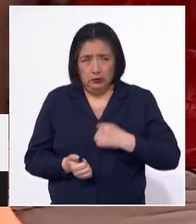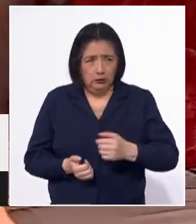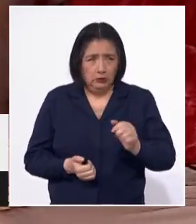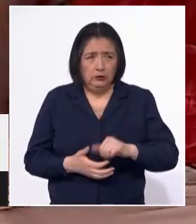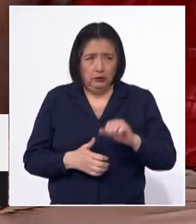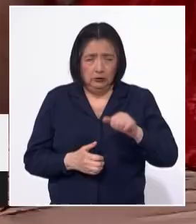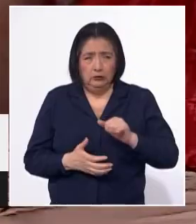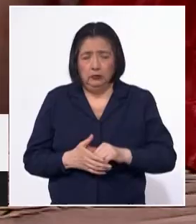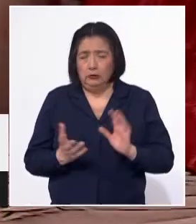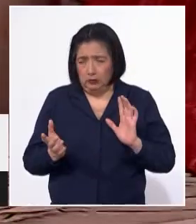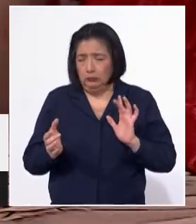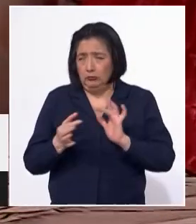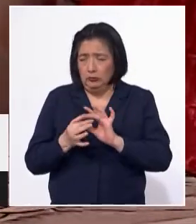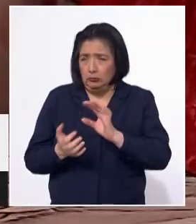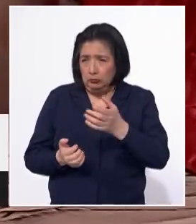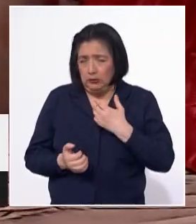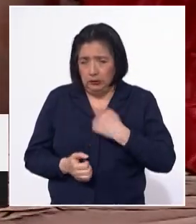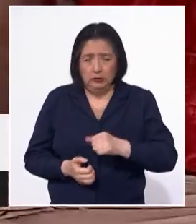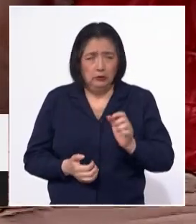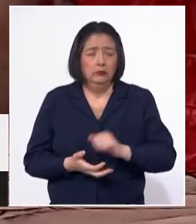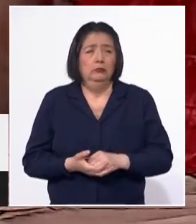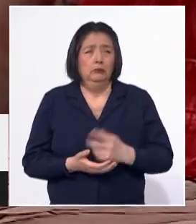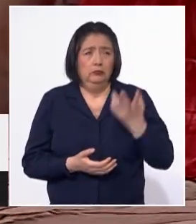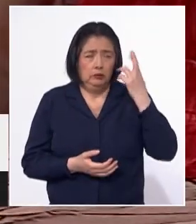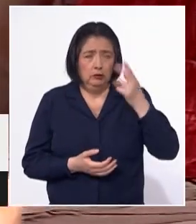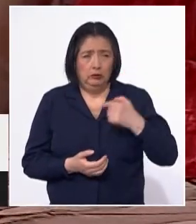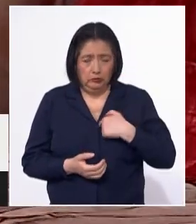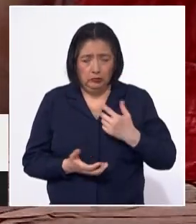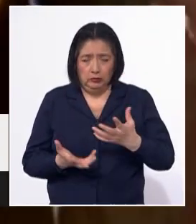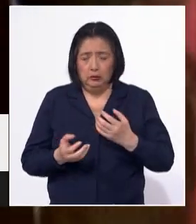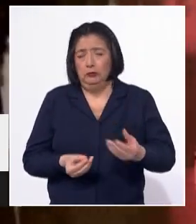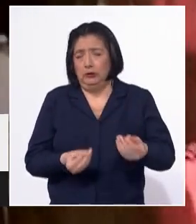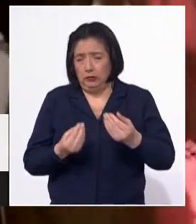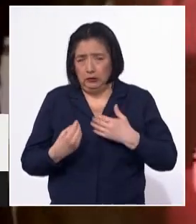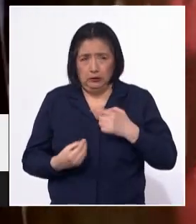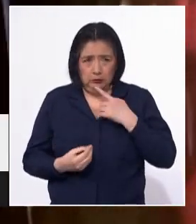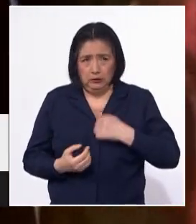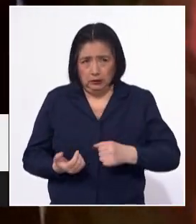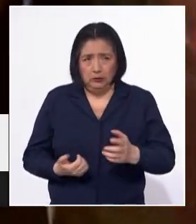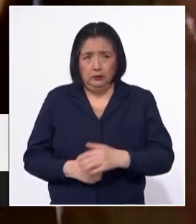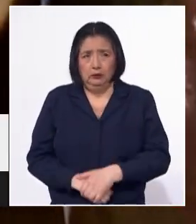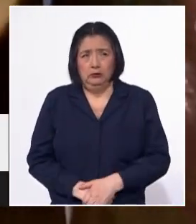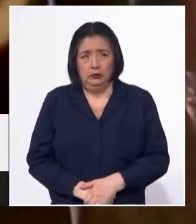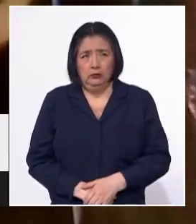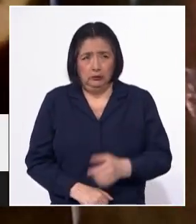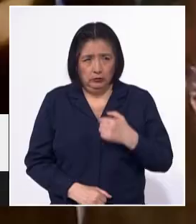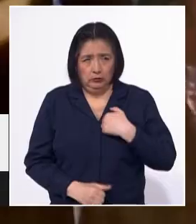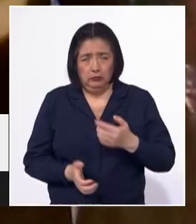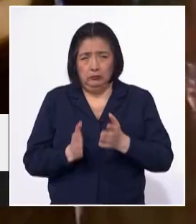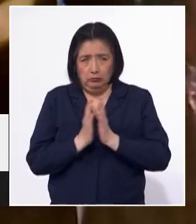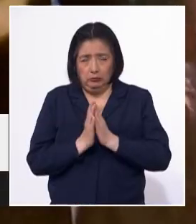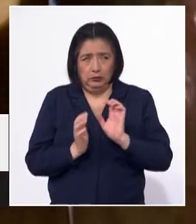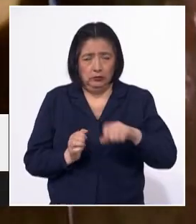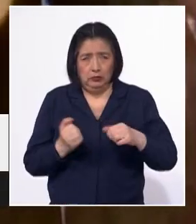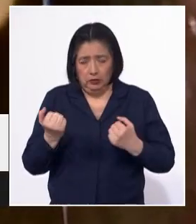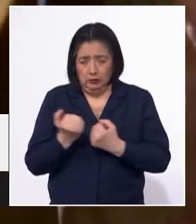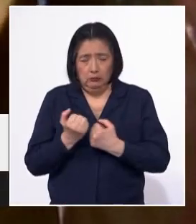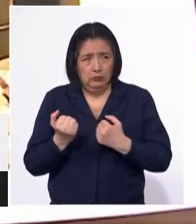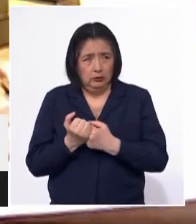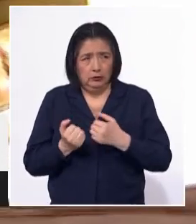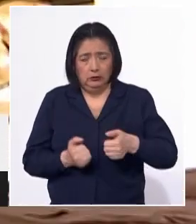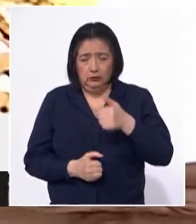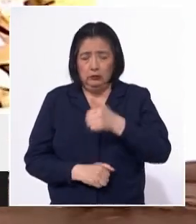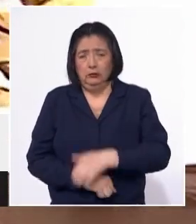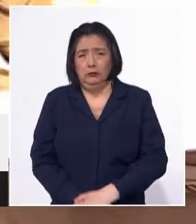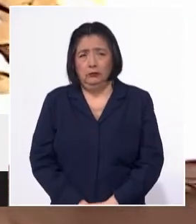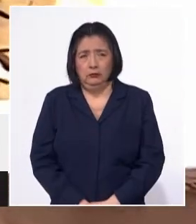han estado conectados con mi hija, y por eso yo quiero que me la devuelvan a mi hija. Eso es lo que pido, y un apoyo a las